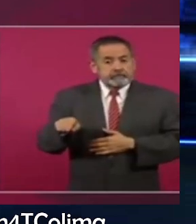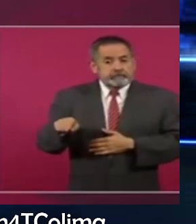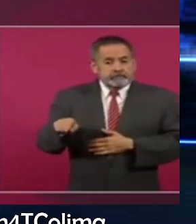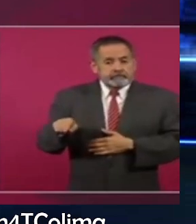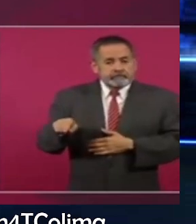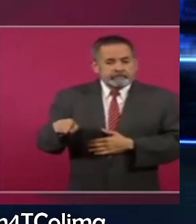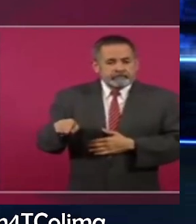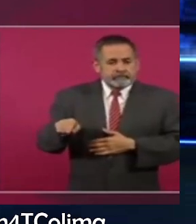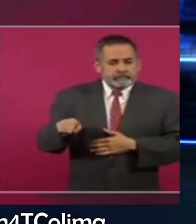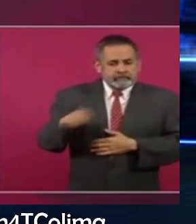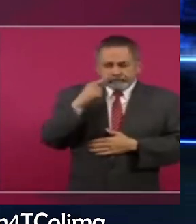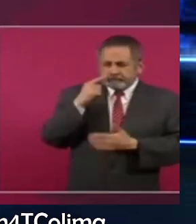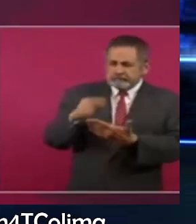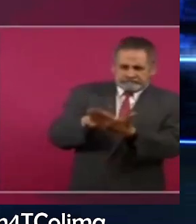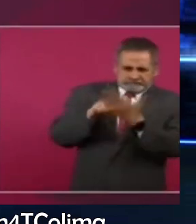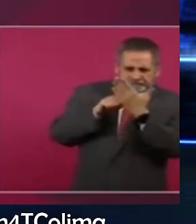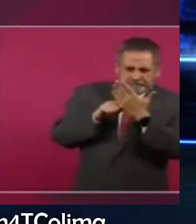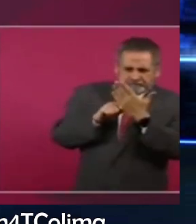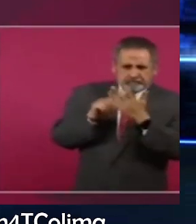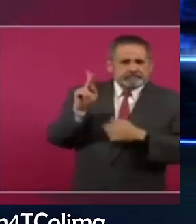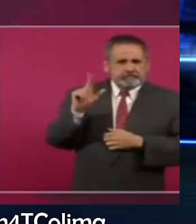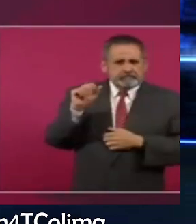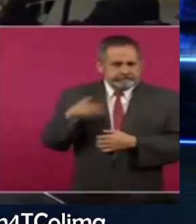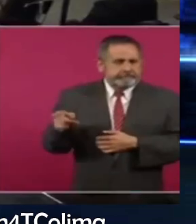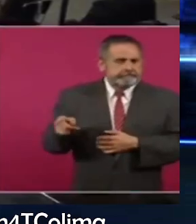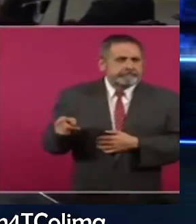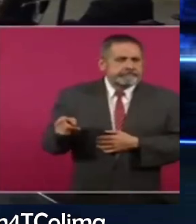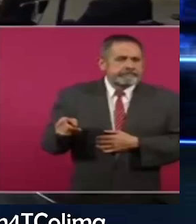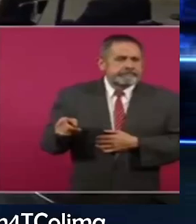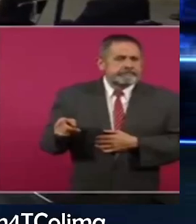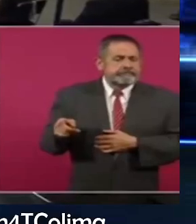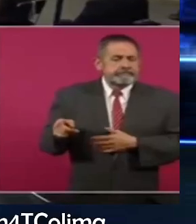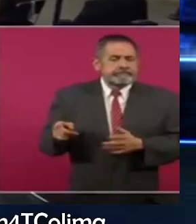se nos presentó ya un plan.